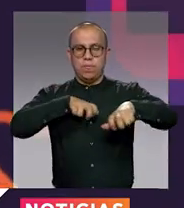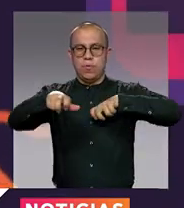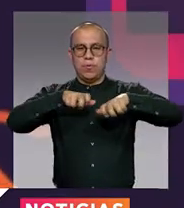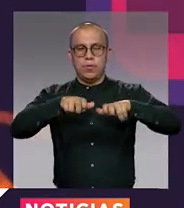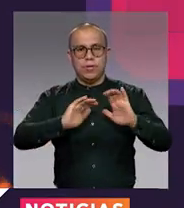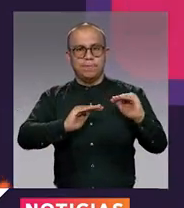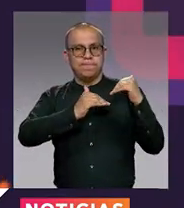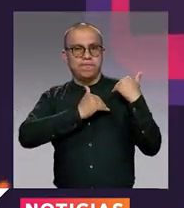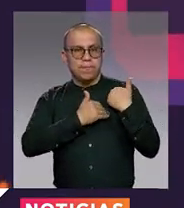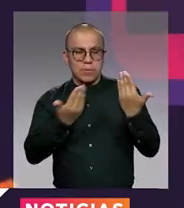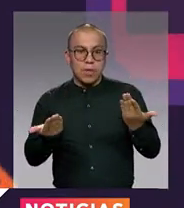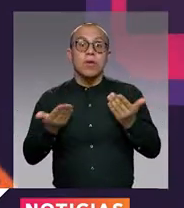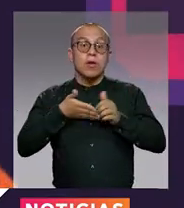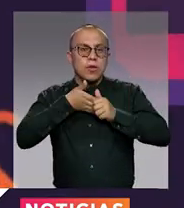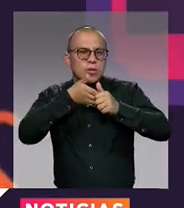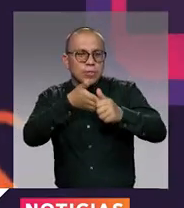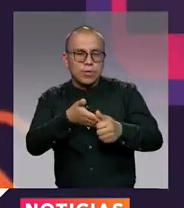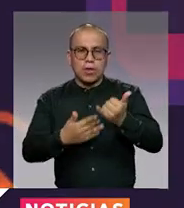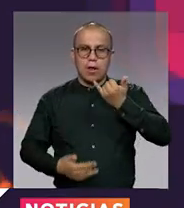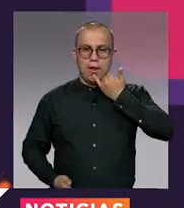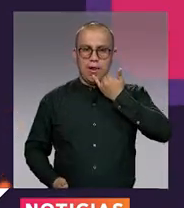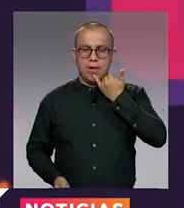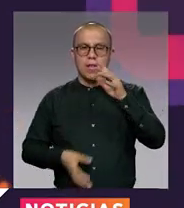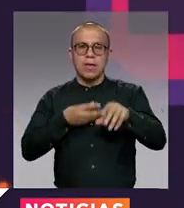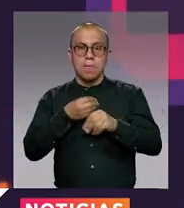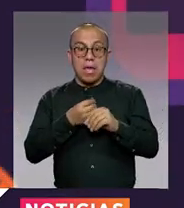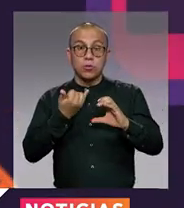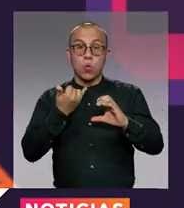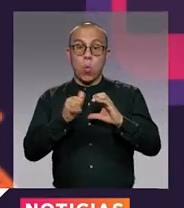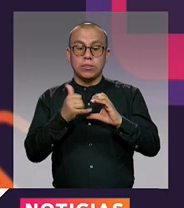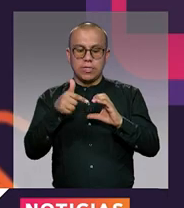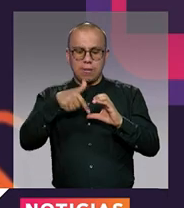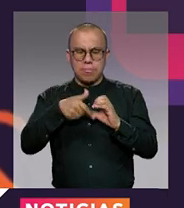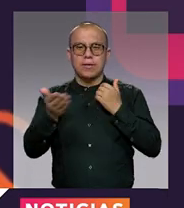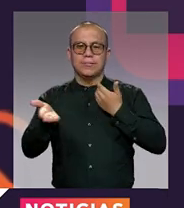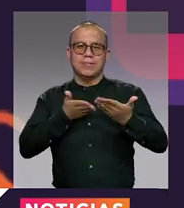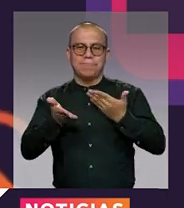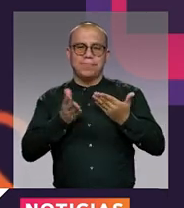la dirección física, la orientación vía telefónica y hasta por WhatsApp que presta el centro.